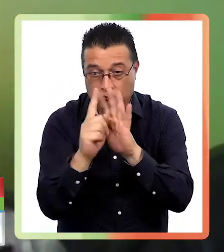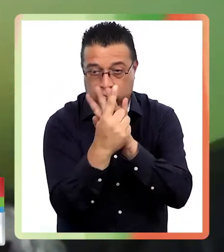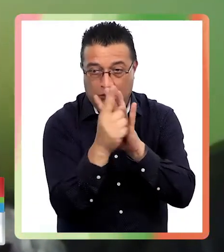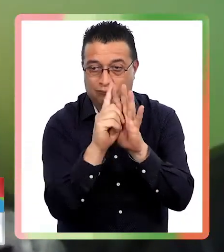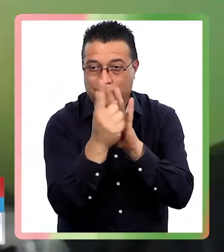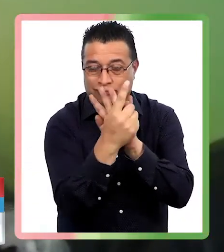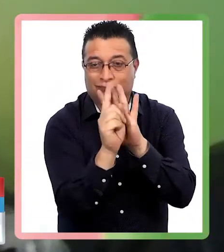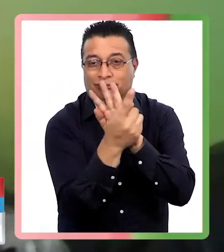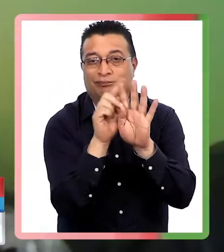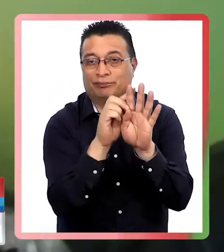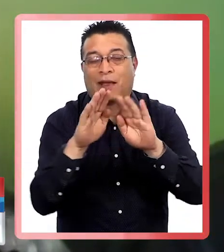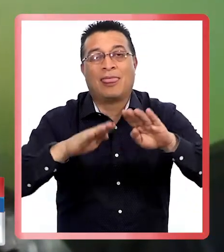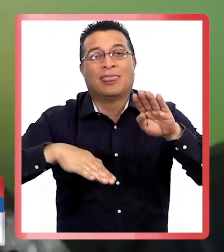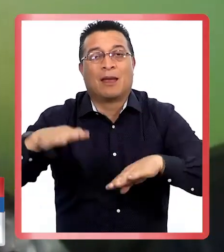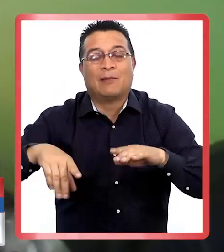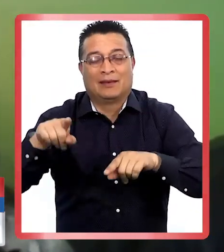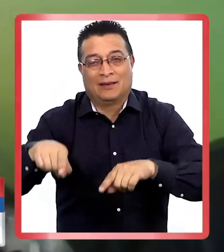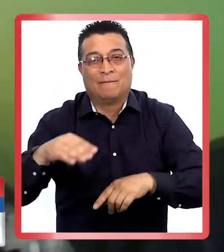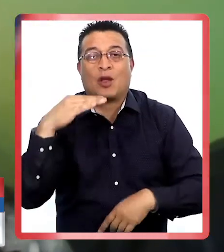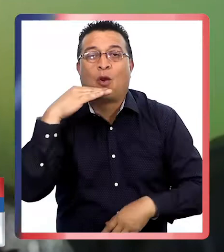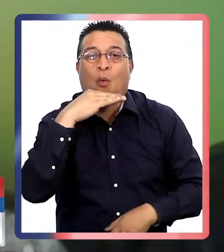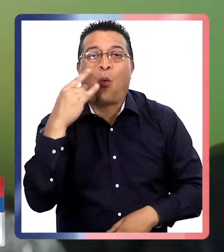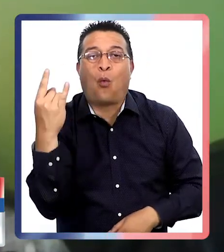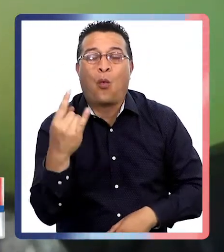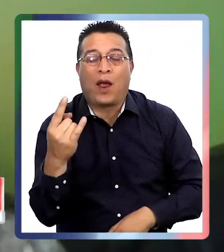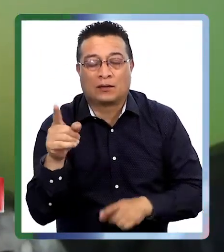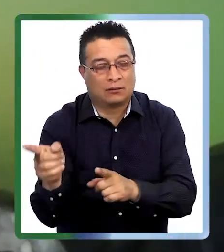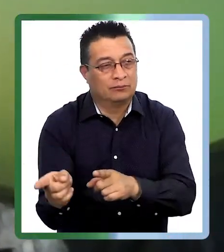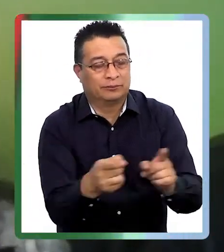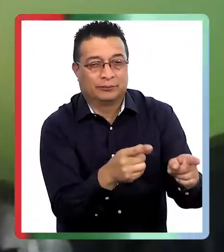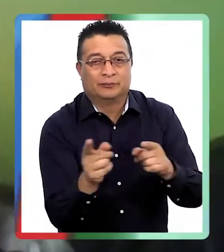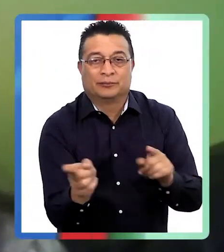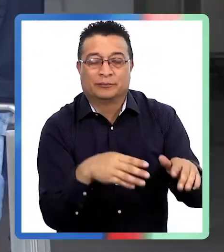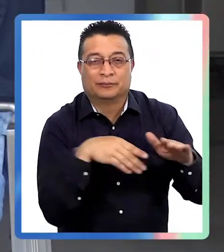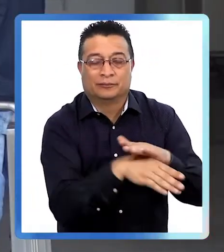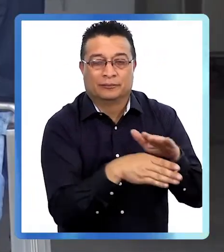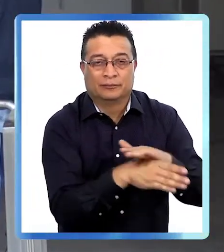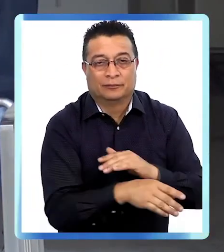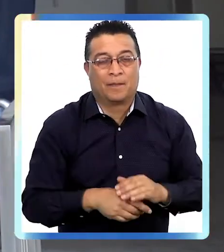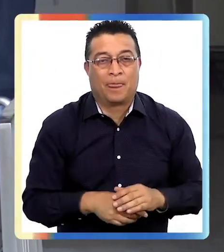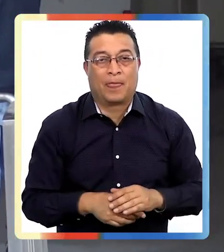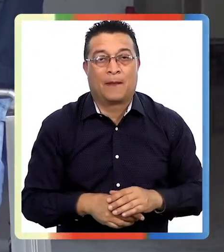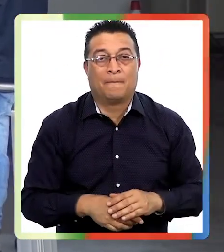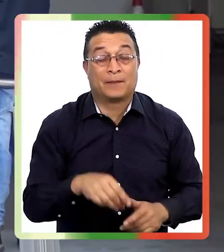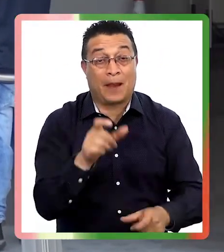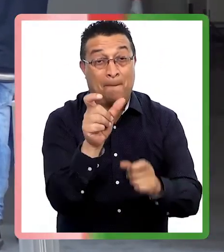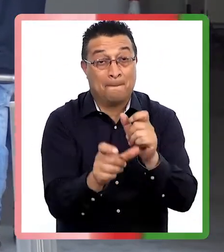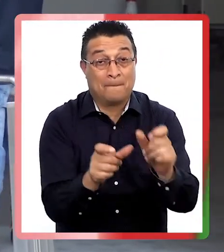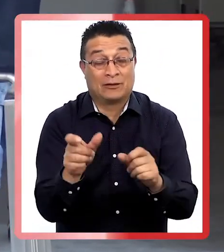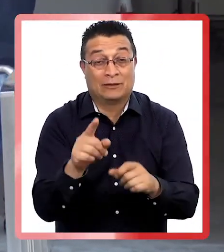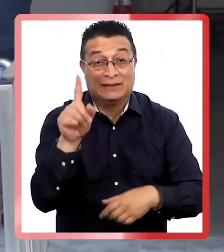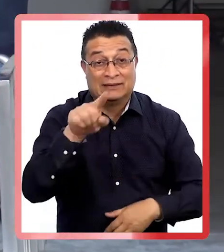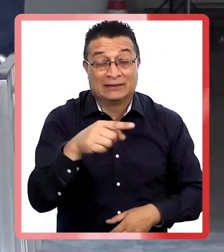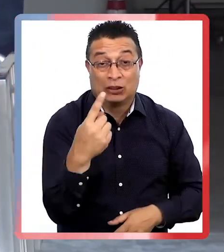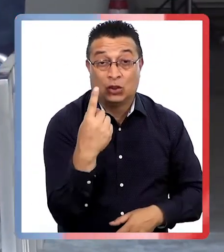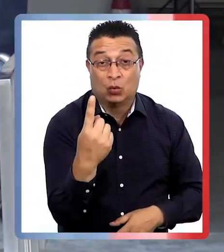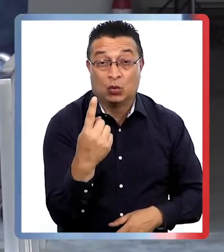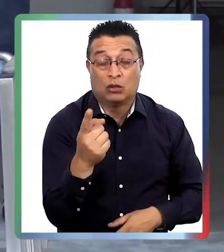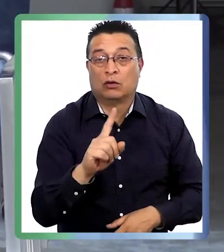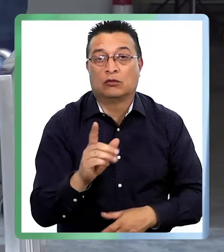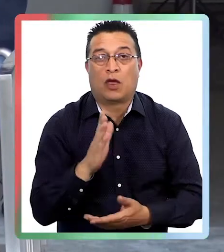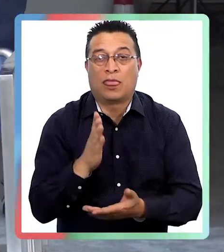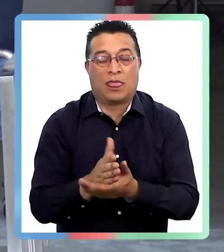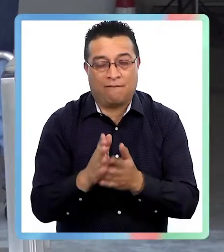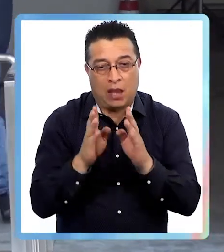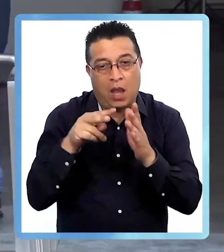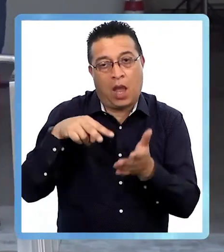entrada a la atención de los boks de reanimación o los box de atención los pacientes es si uno no tienen que